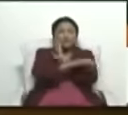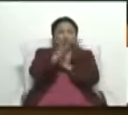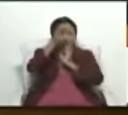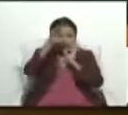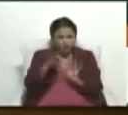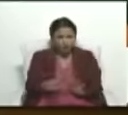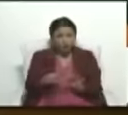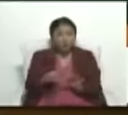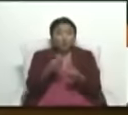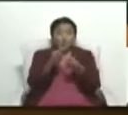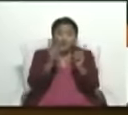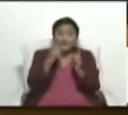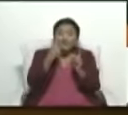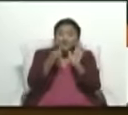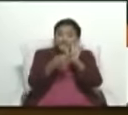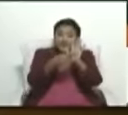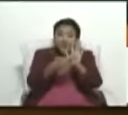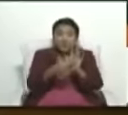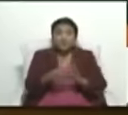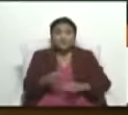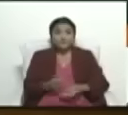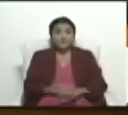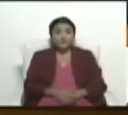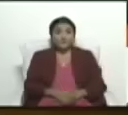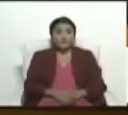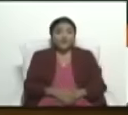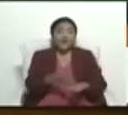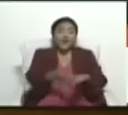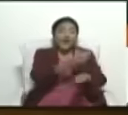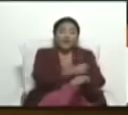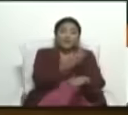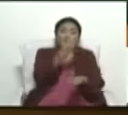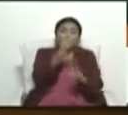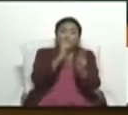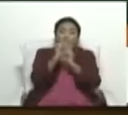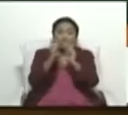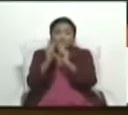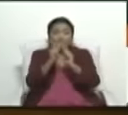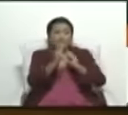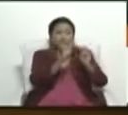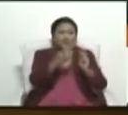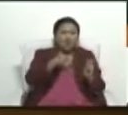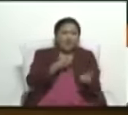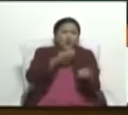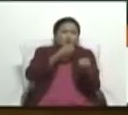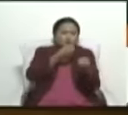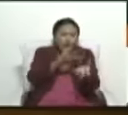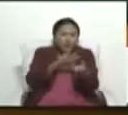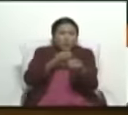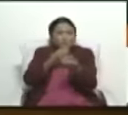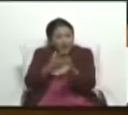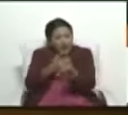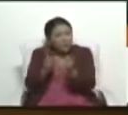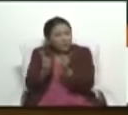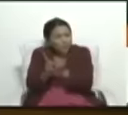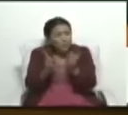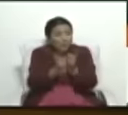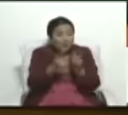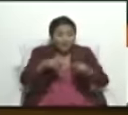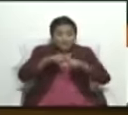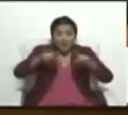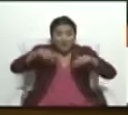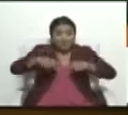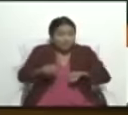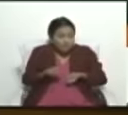están hoy oyendo y que previamente en anteriores dos ruedas de prensa yo había adelantado. Vean que